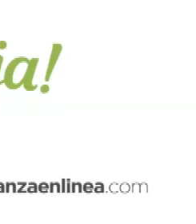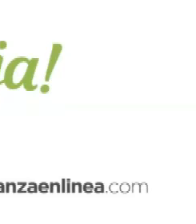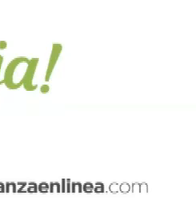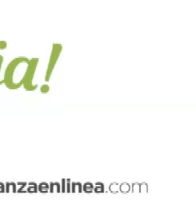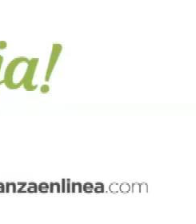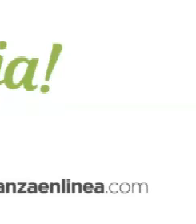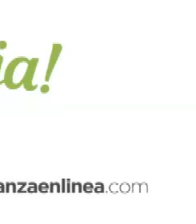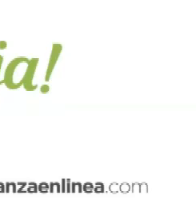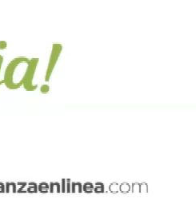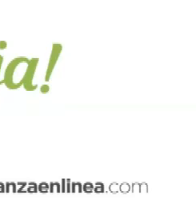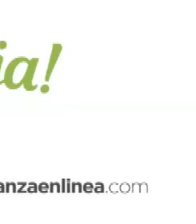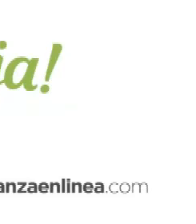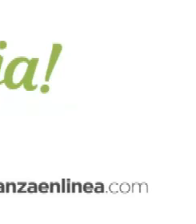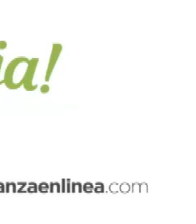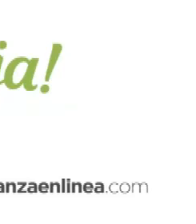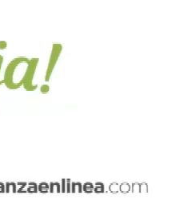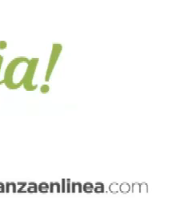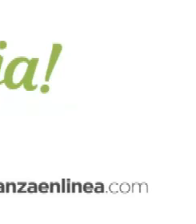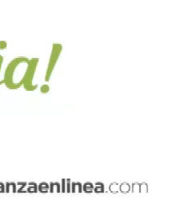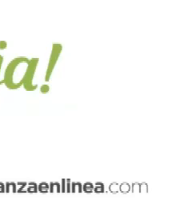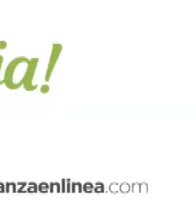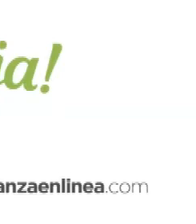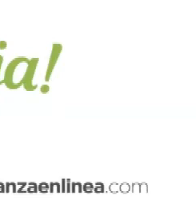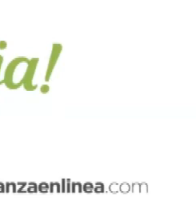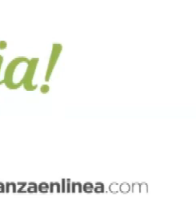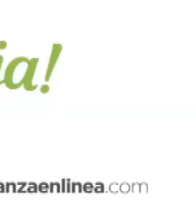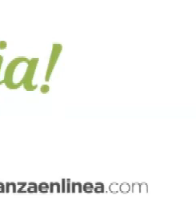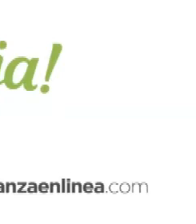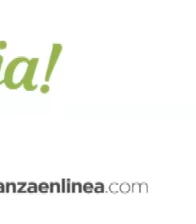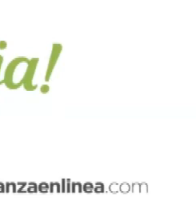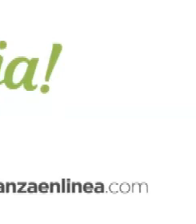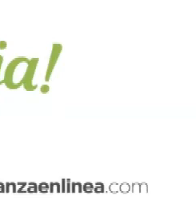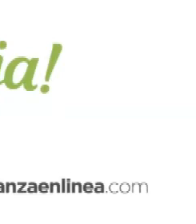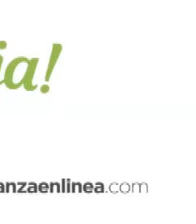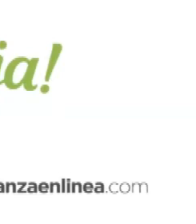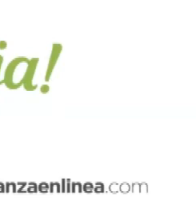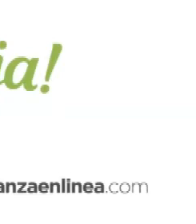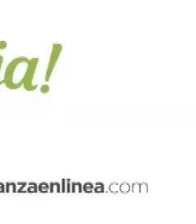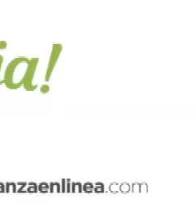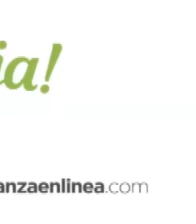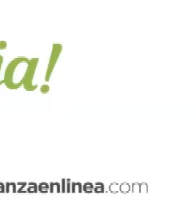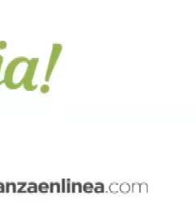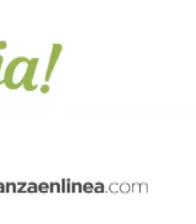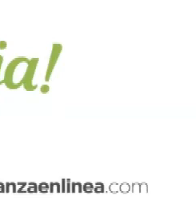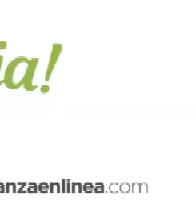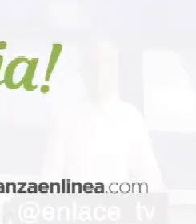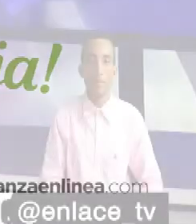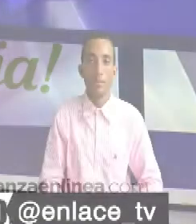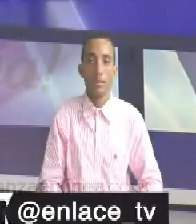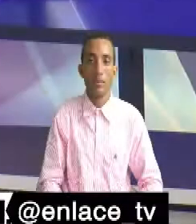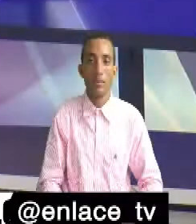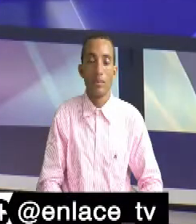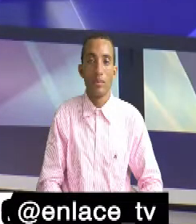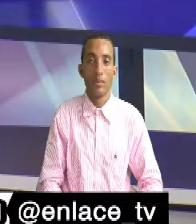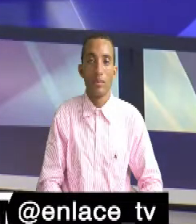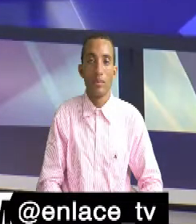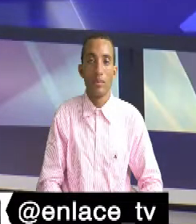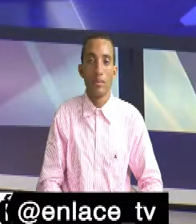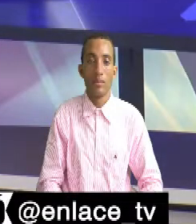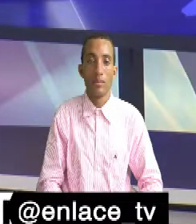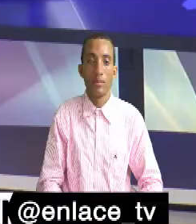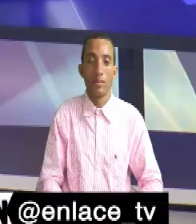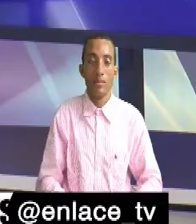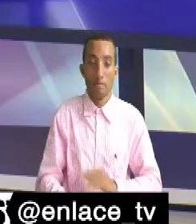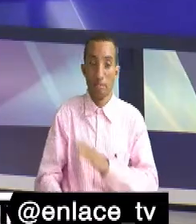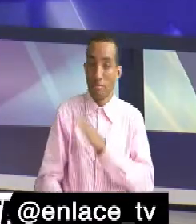asesoría personalizada en su oficina ubicada en la calle 50, número 1886 del barrio Colombia. Seguimos llevando a